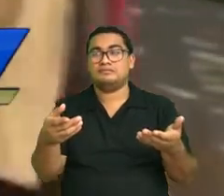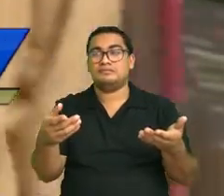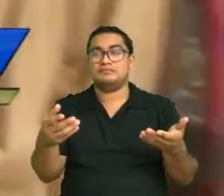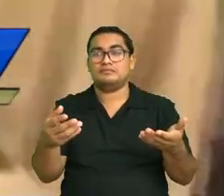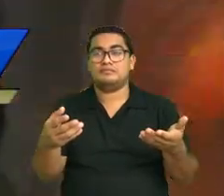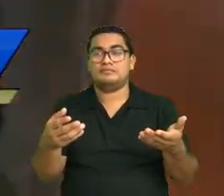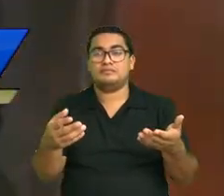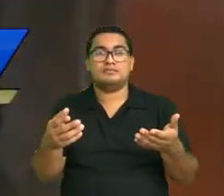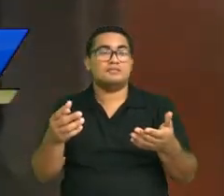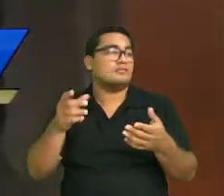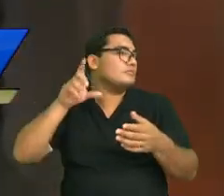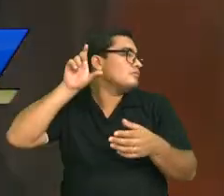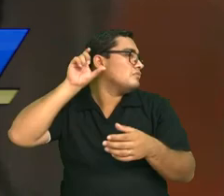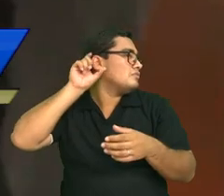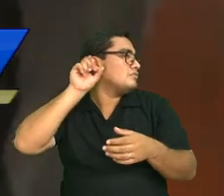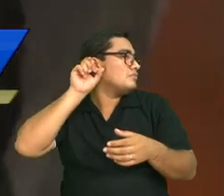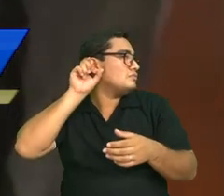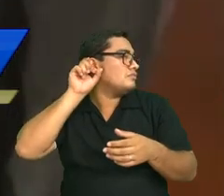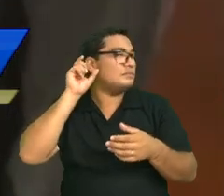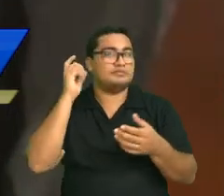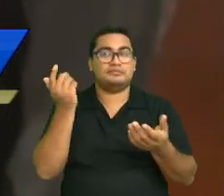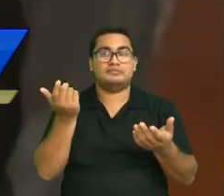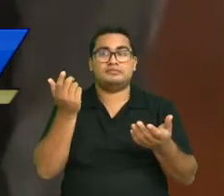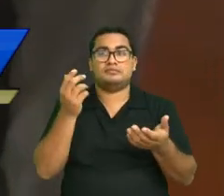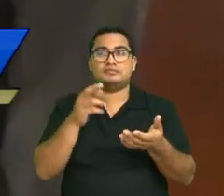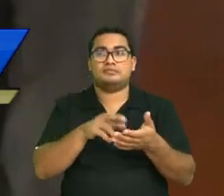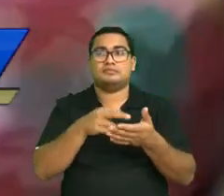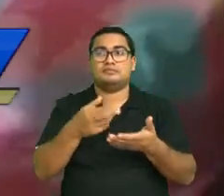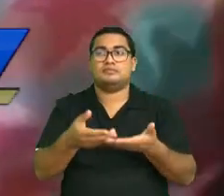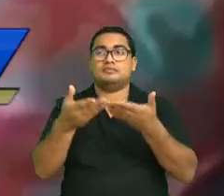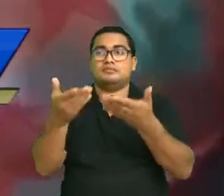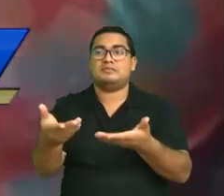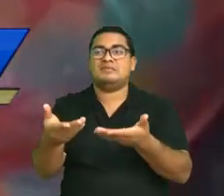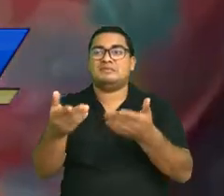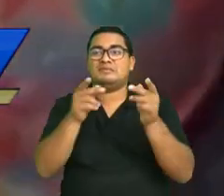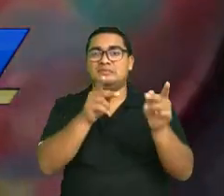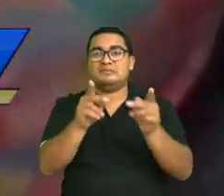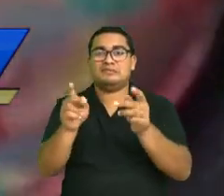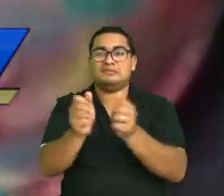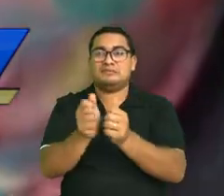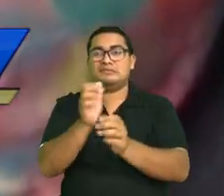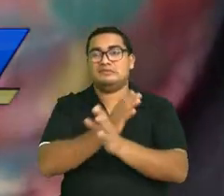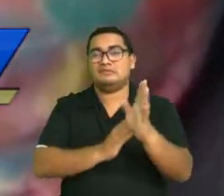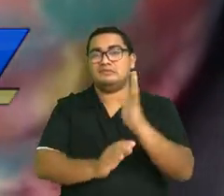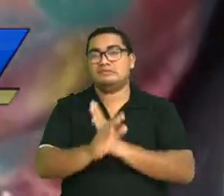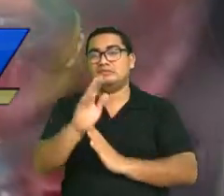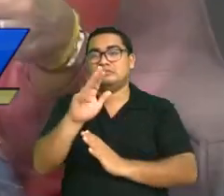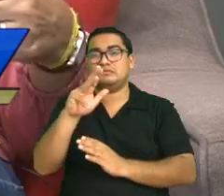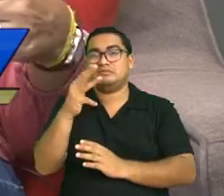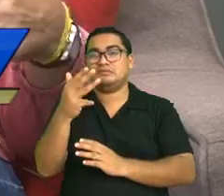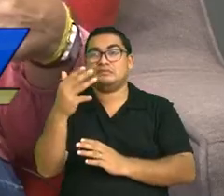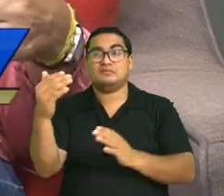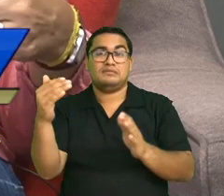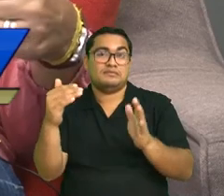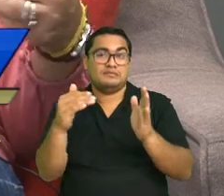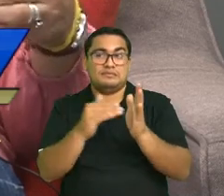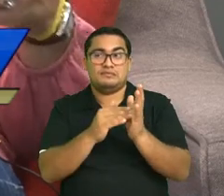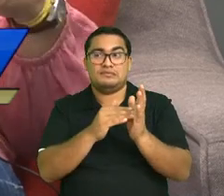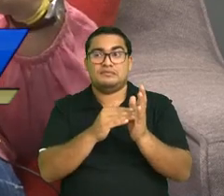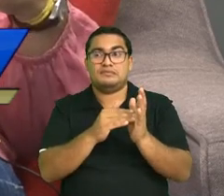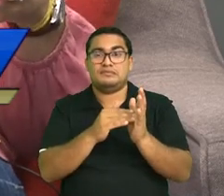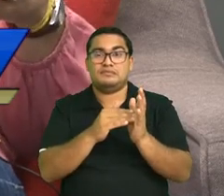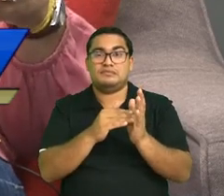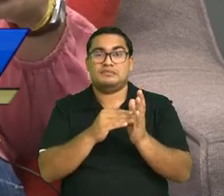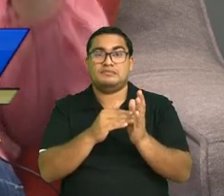prótesis auditiva, que se han entregado hasta este momento 9.000 a